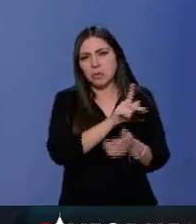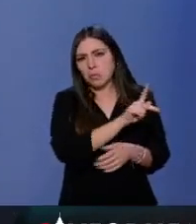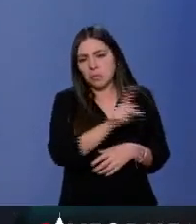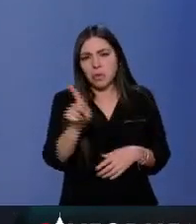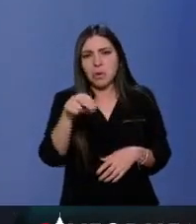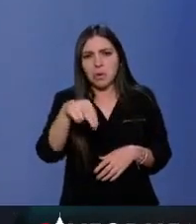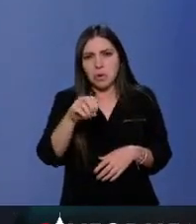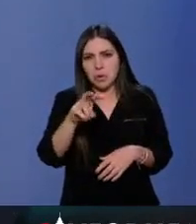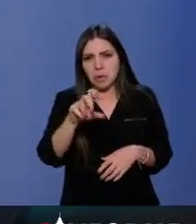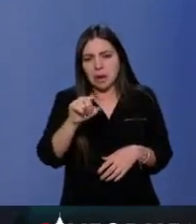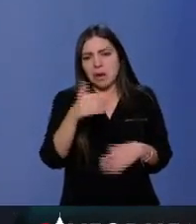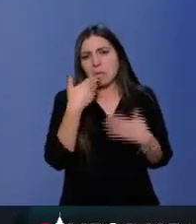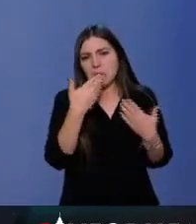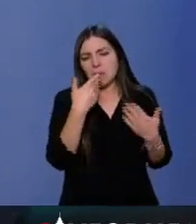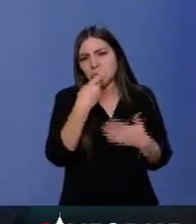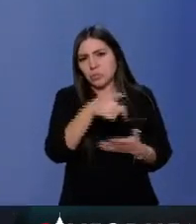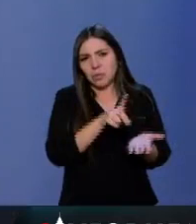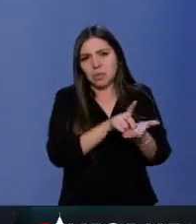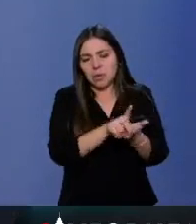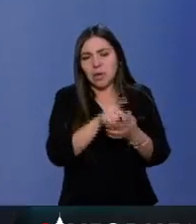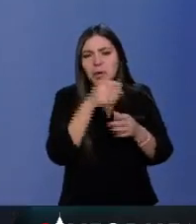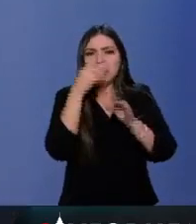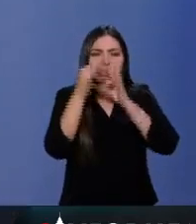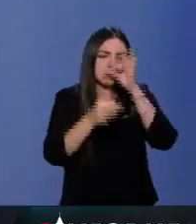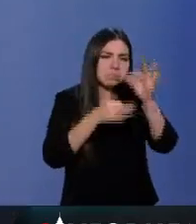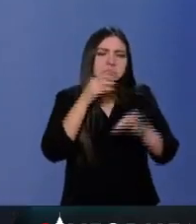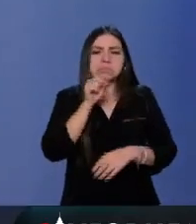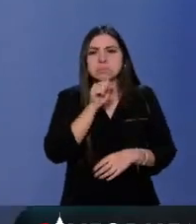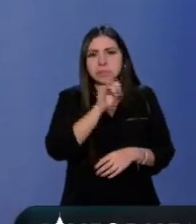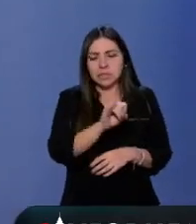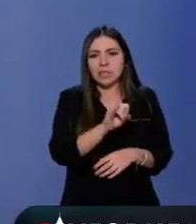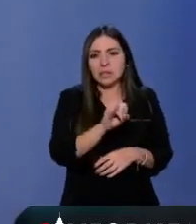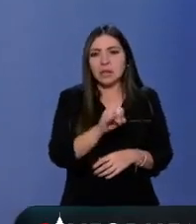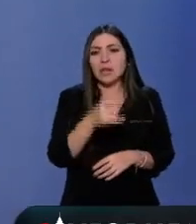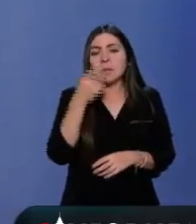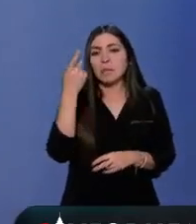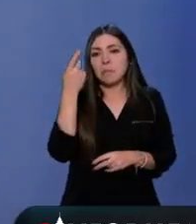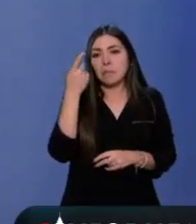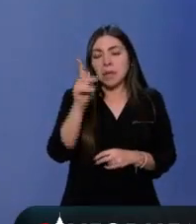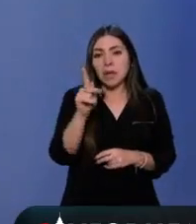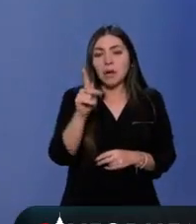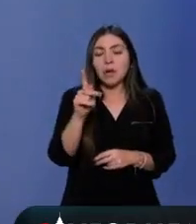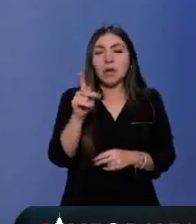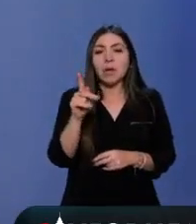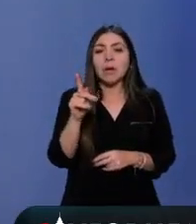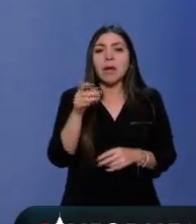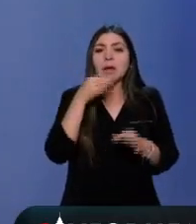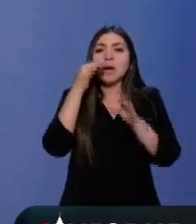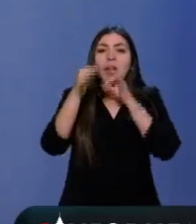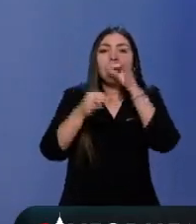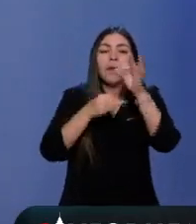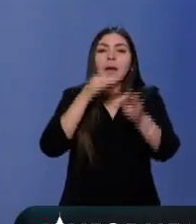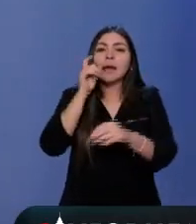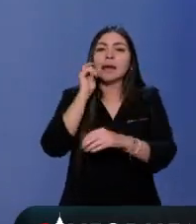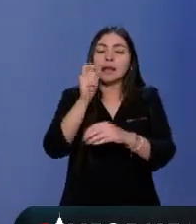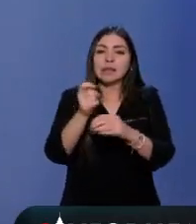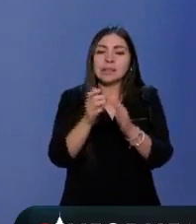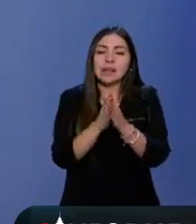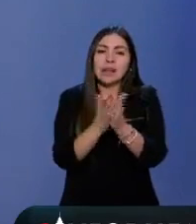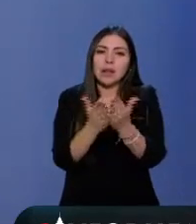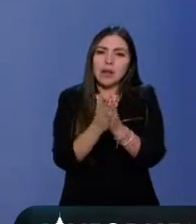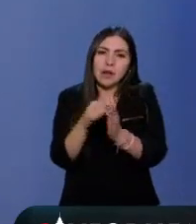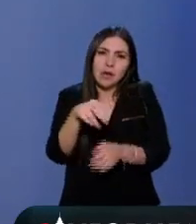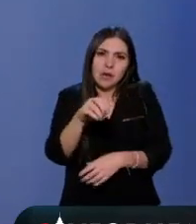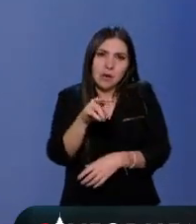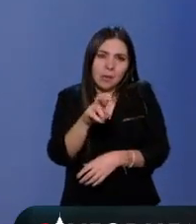¿no? Y tendría derecho a la promoción y todo, pero vendida o promocionada como una obra de